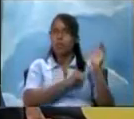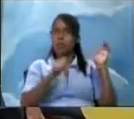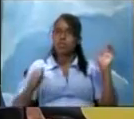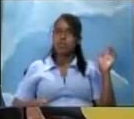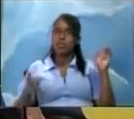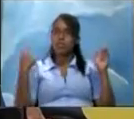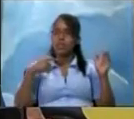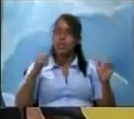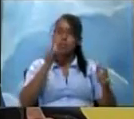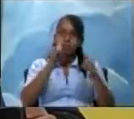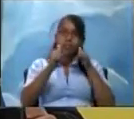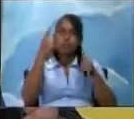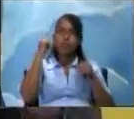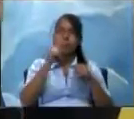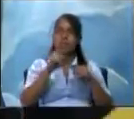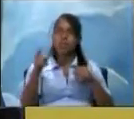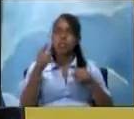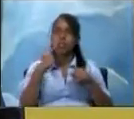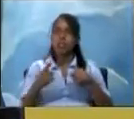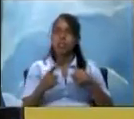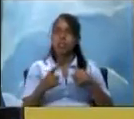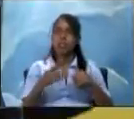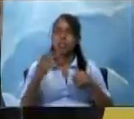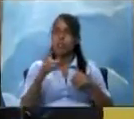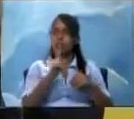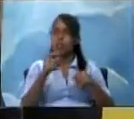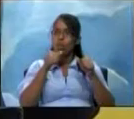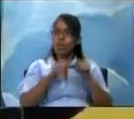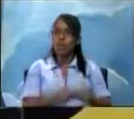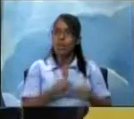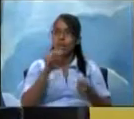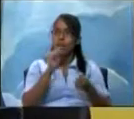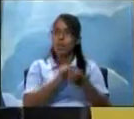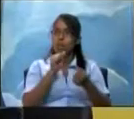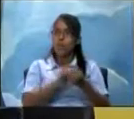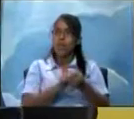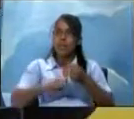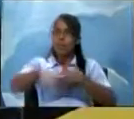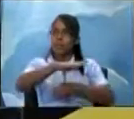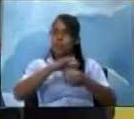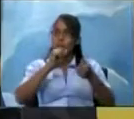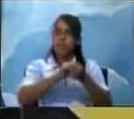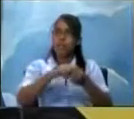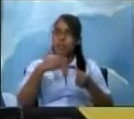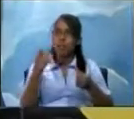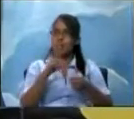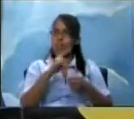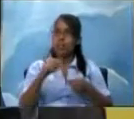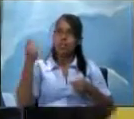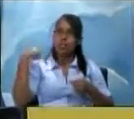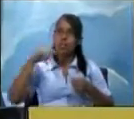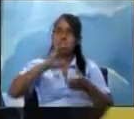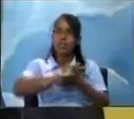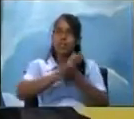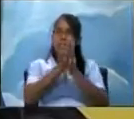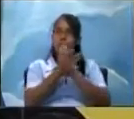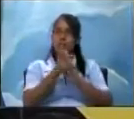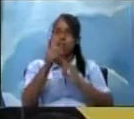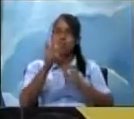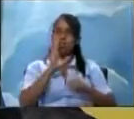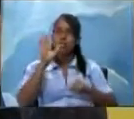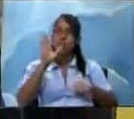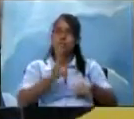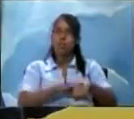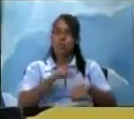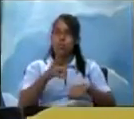Señor tenía noticias para ellos. Les dijo, no quedará piedra sobre piedra que no sea derribado. Y eso